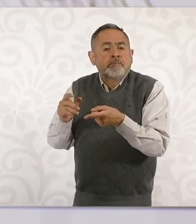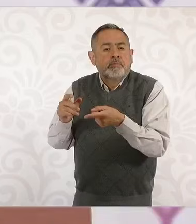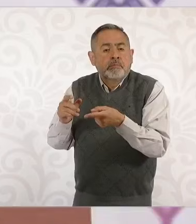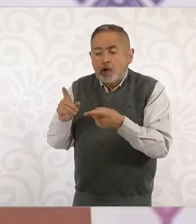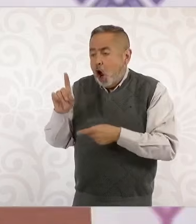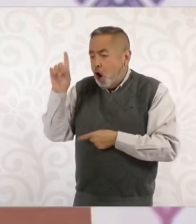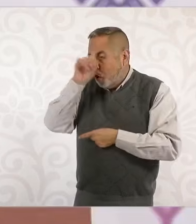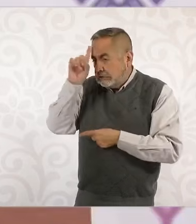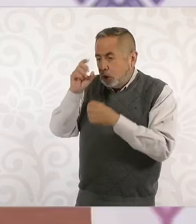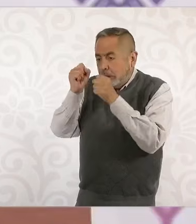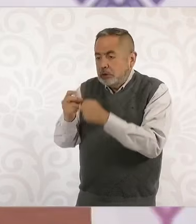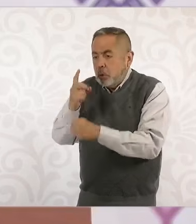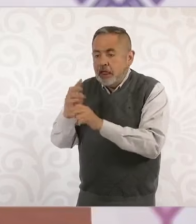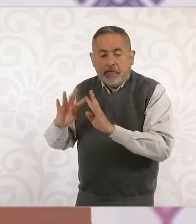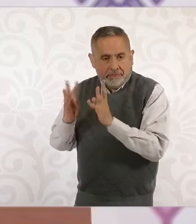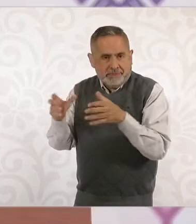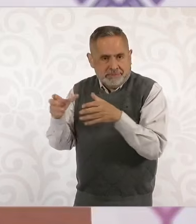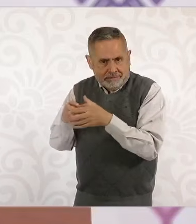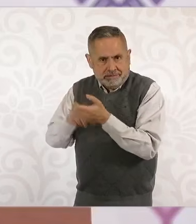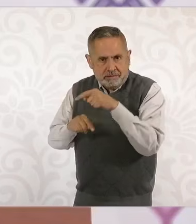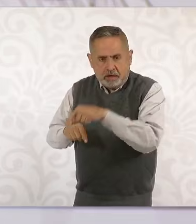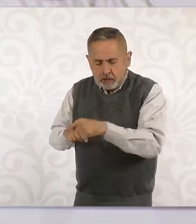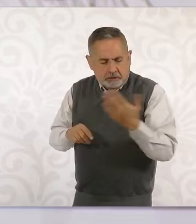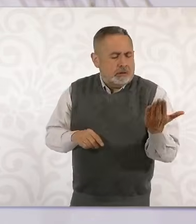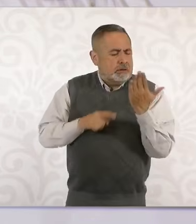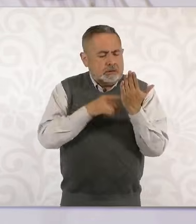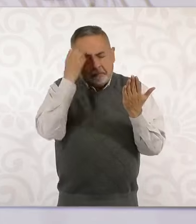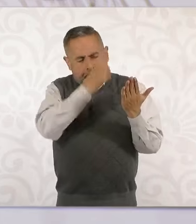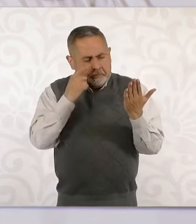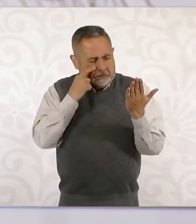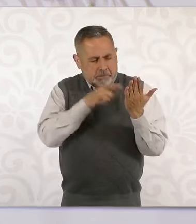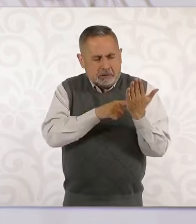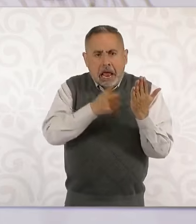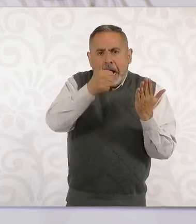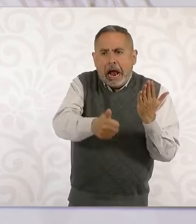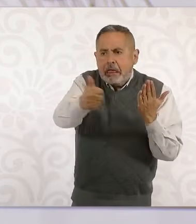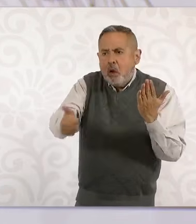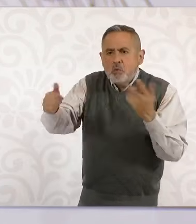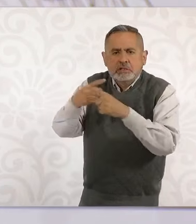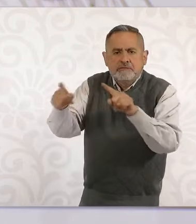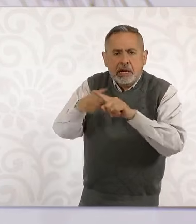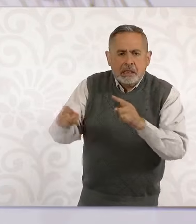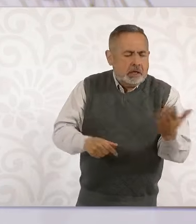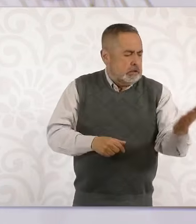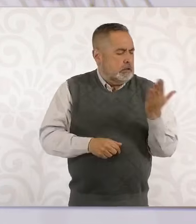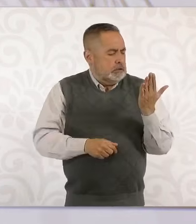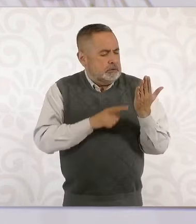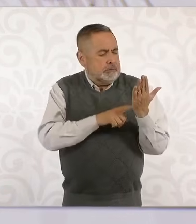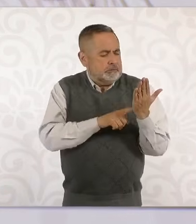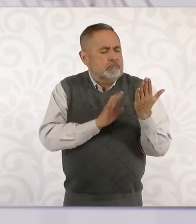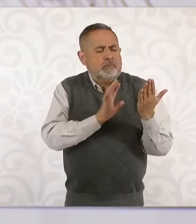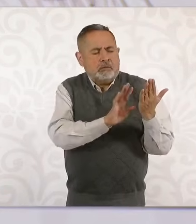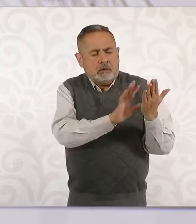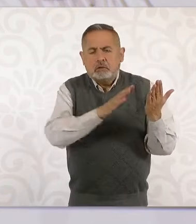Consejo de Seguridad Nacional hace una evaluación persona por persona. Por eso decimos que son